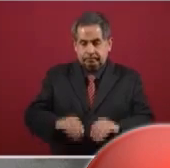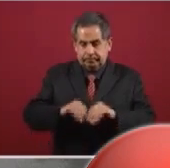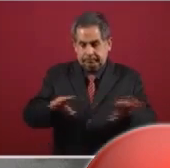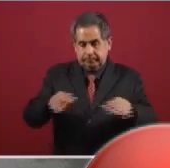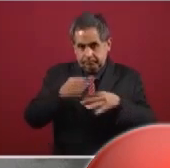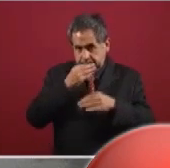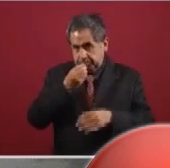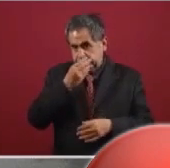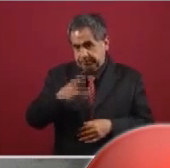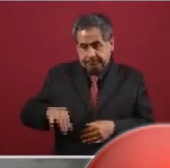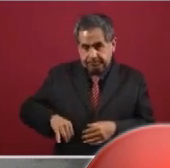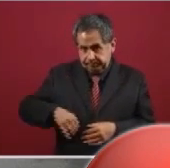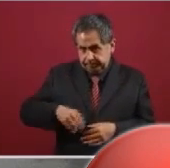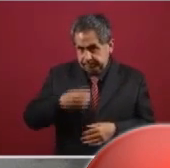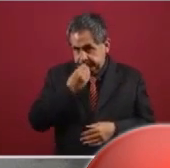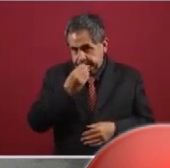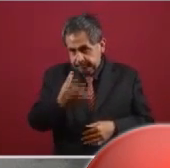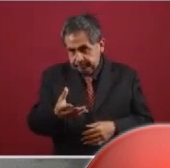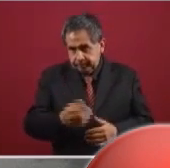interesante,